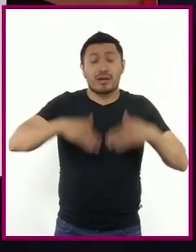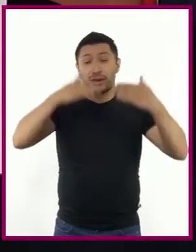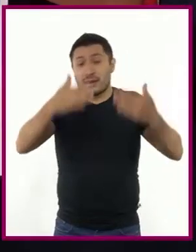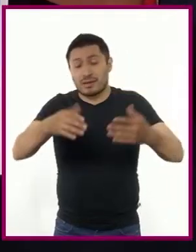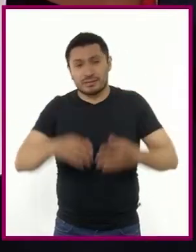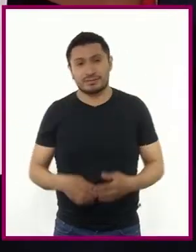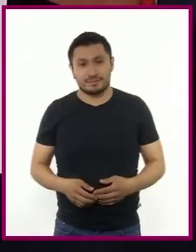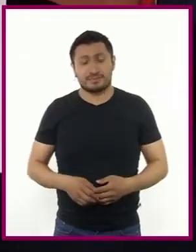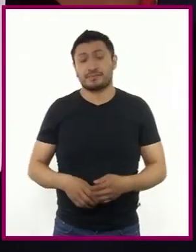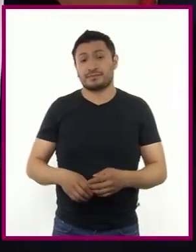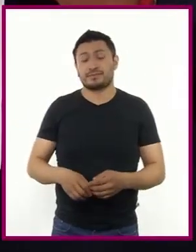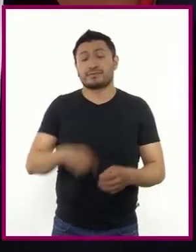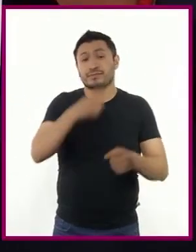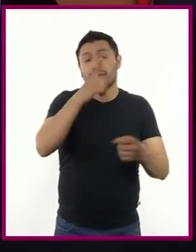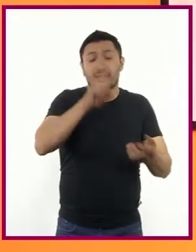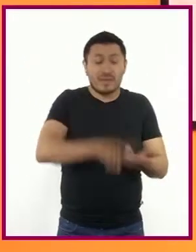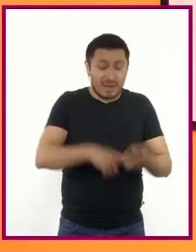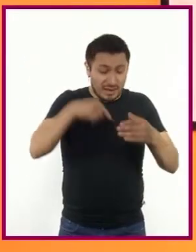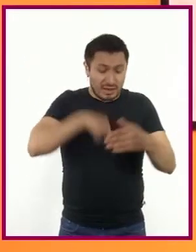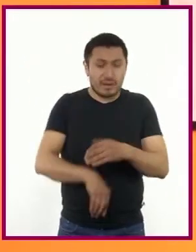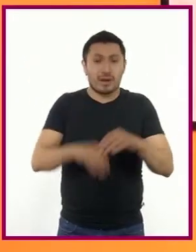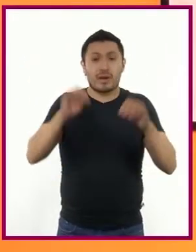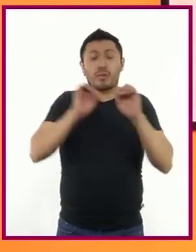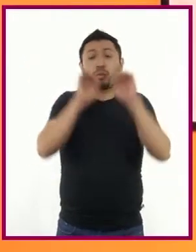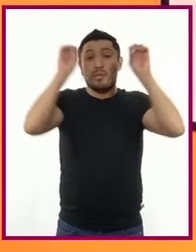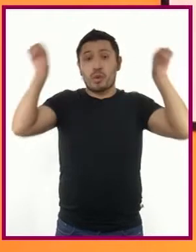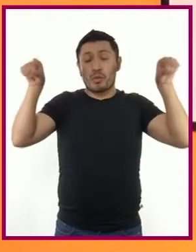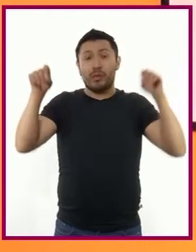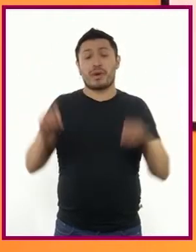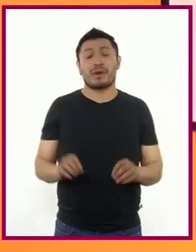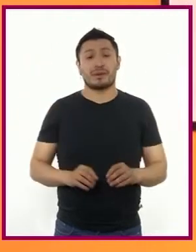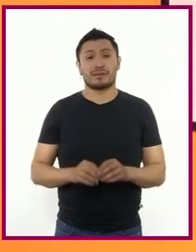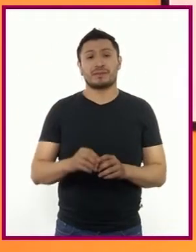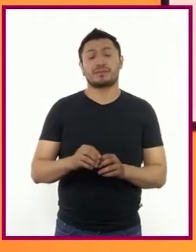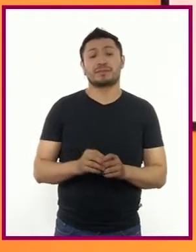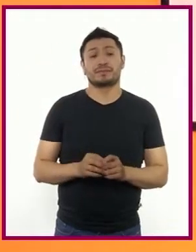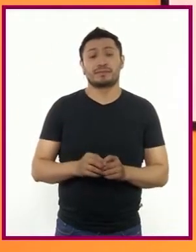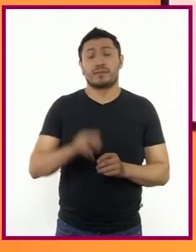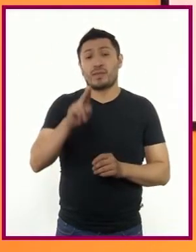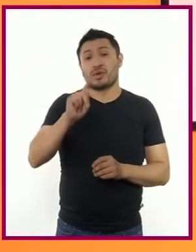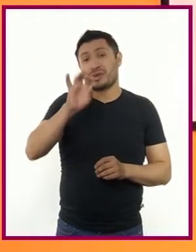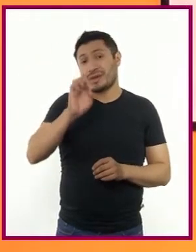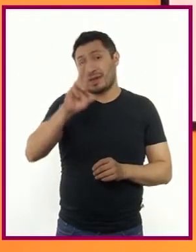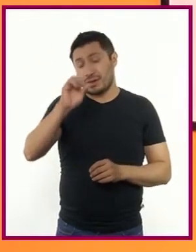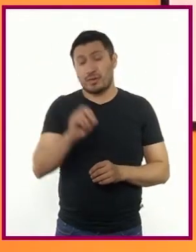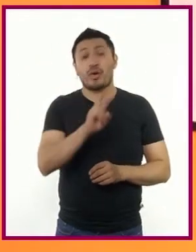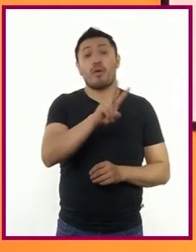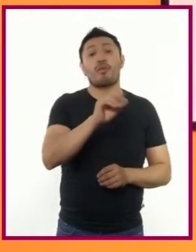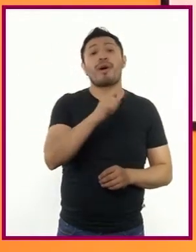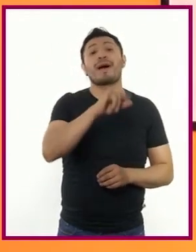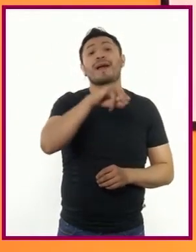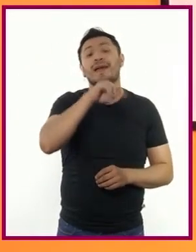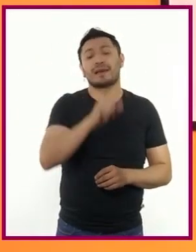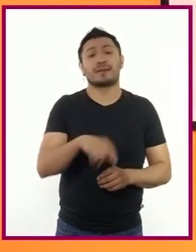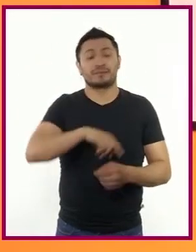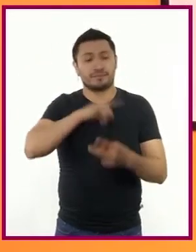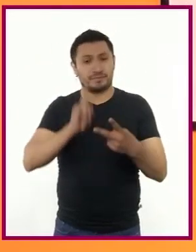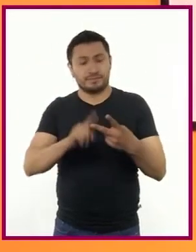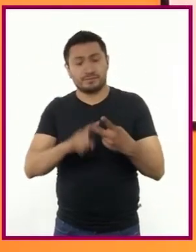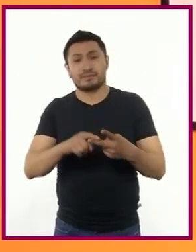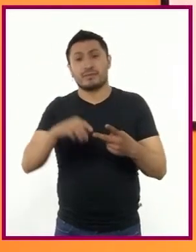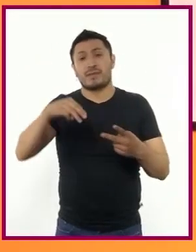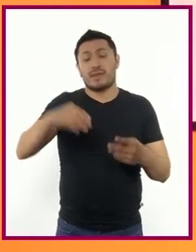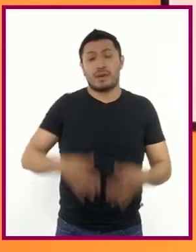externos. En los primeros son ovarios, trompas de falopio, útero y vagina. En los segundos, el monte